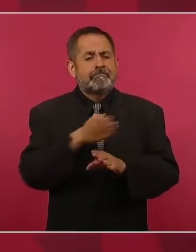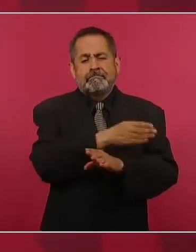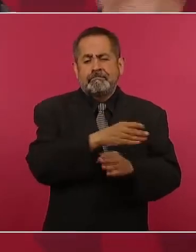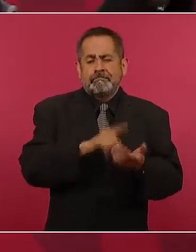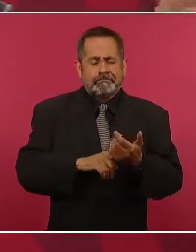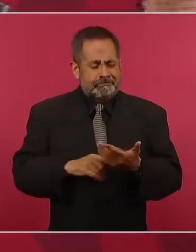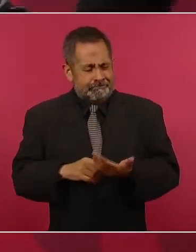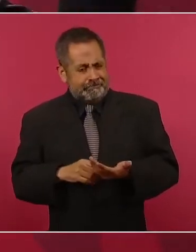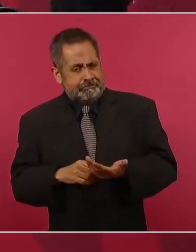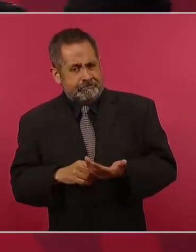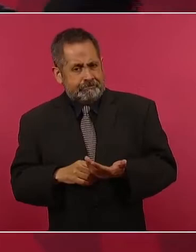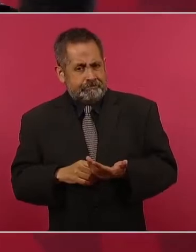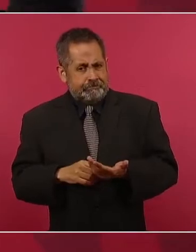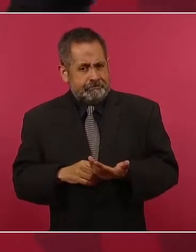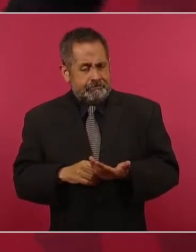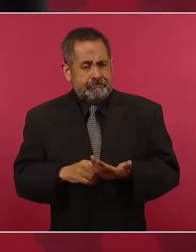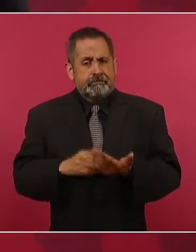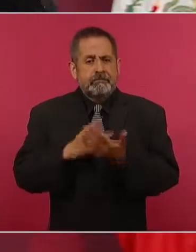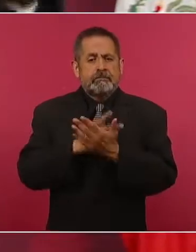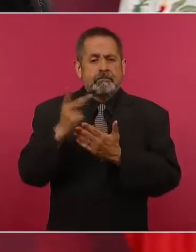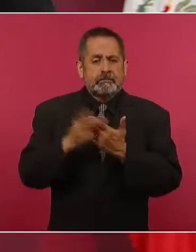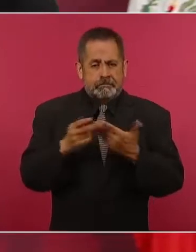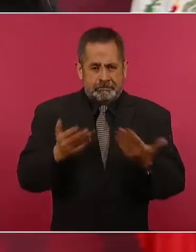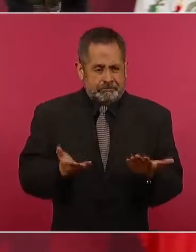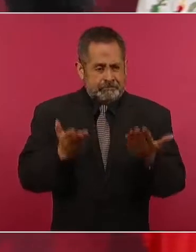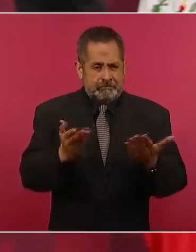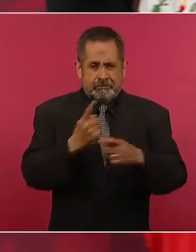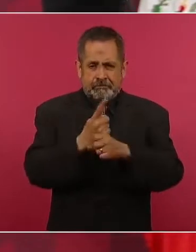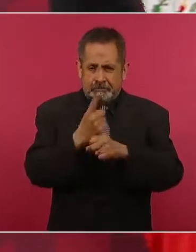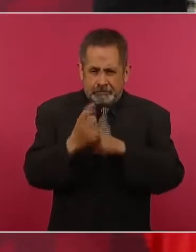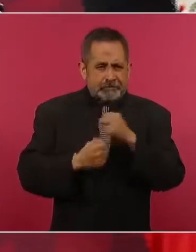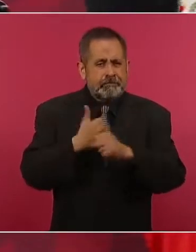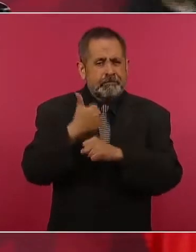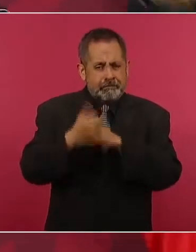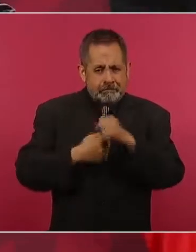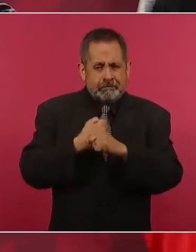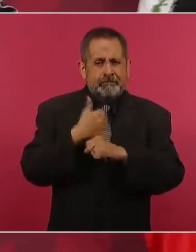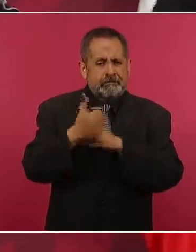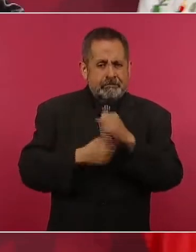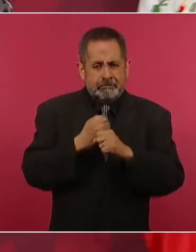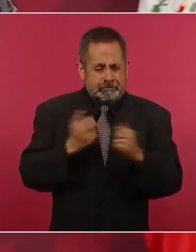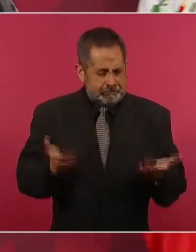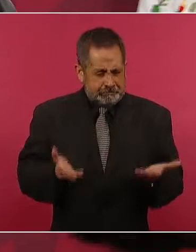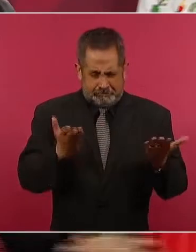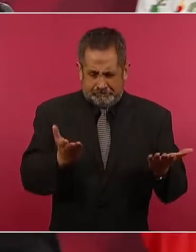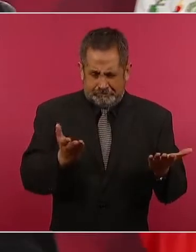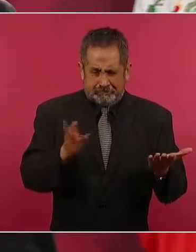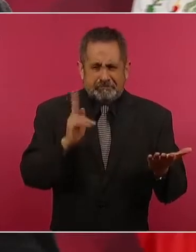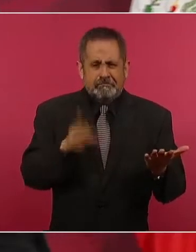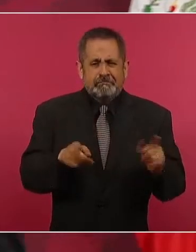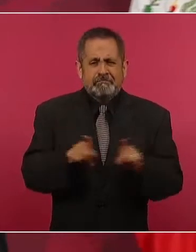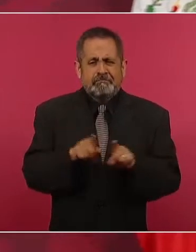al programa de desarrollo que se presentaba cada 6 años durante el periodo